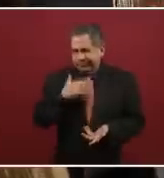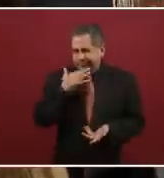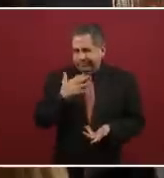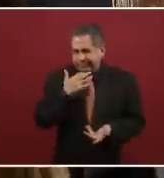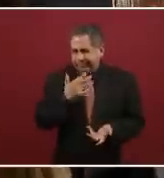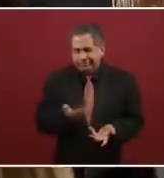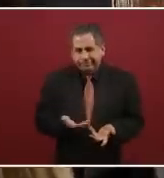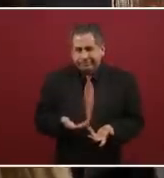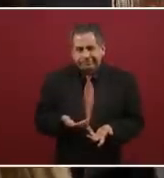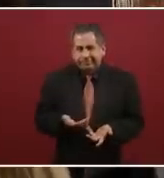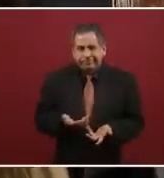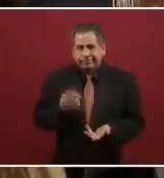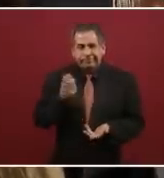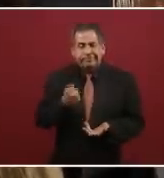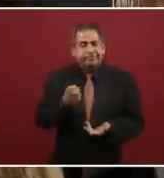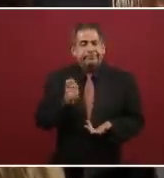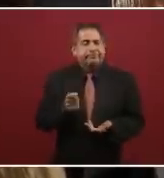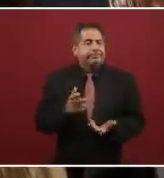va